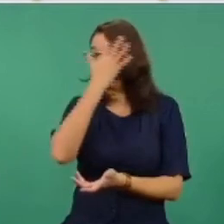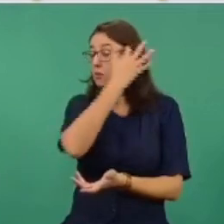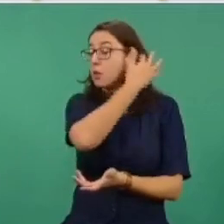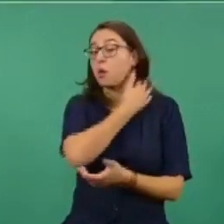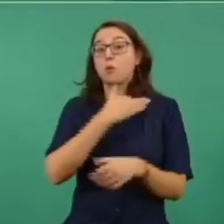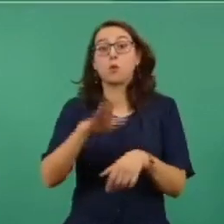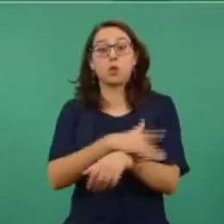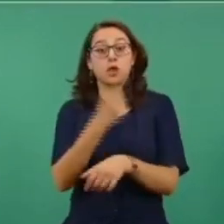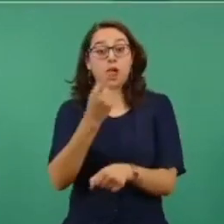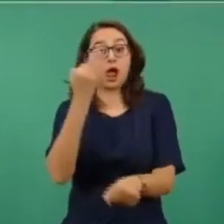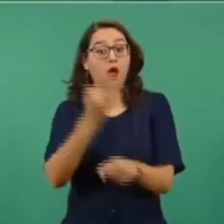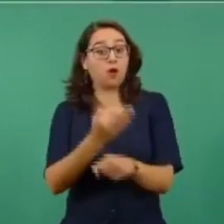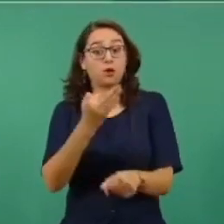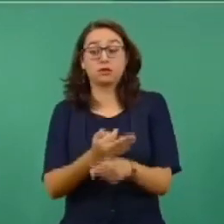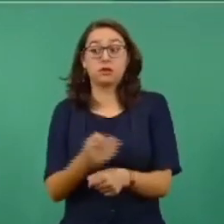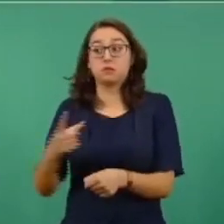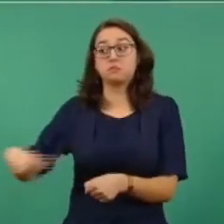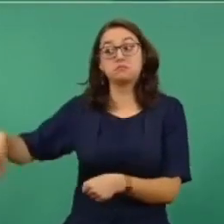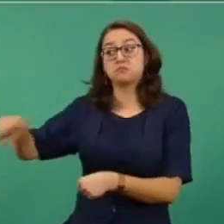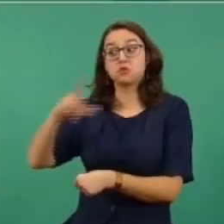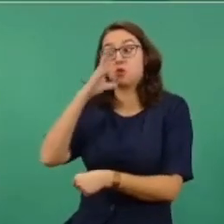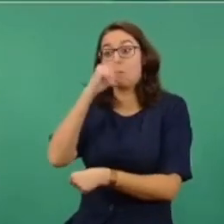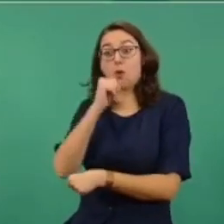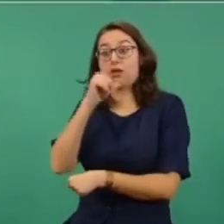favorecer a las empresas particulares,